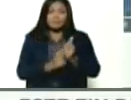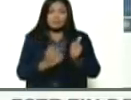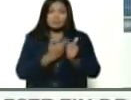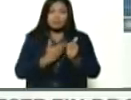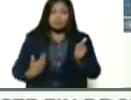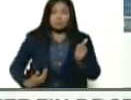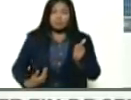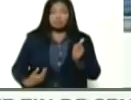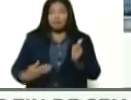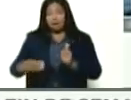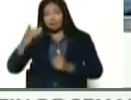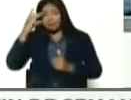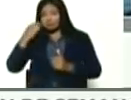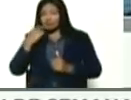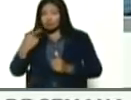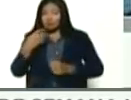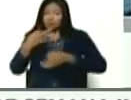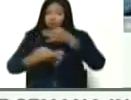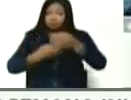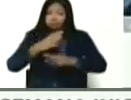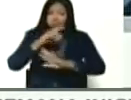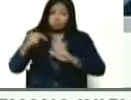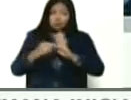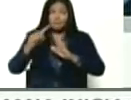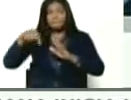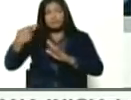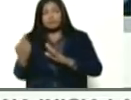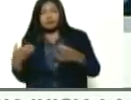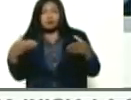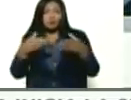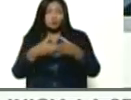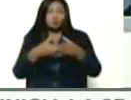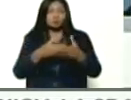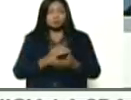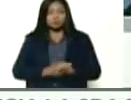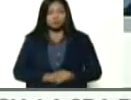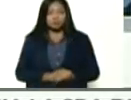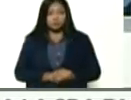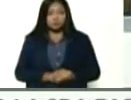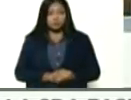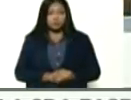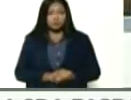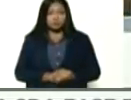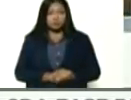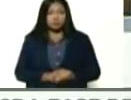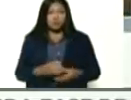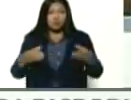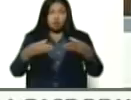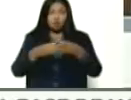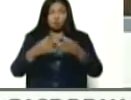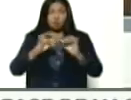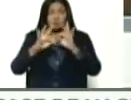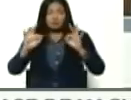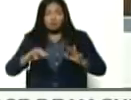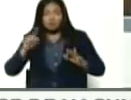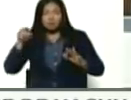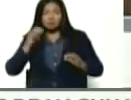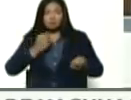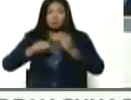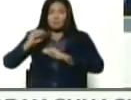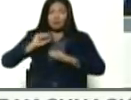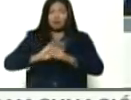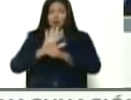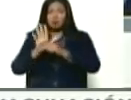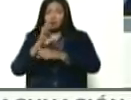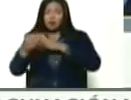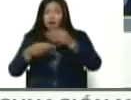república doctora del cje rodríguez para que mañana se reúna el comité la comisión nacional contra el hobbit y